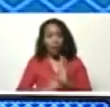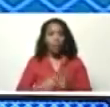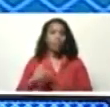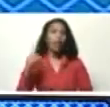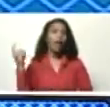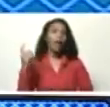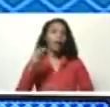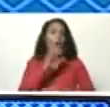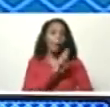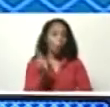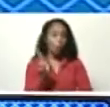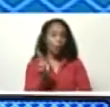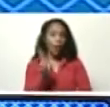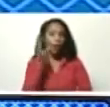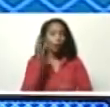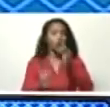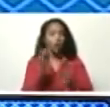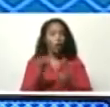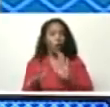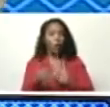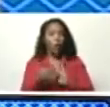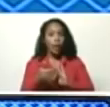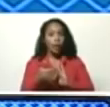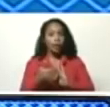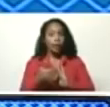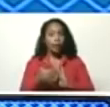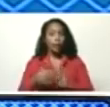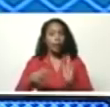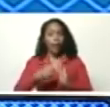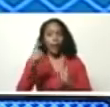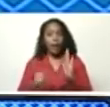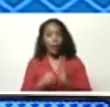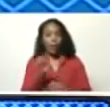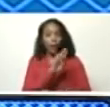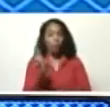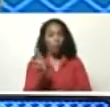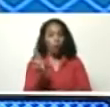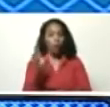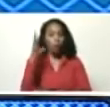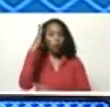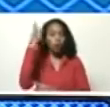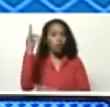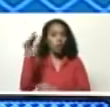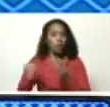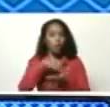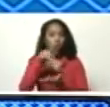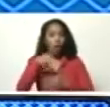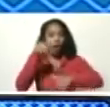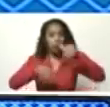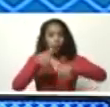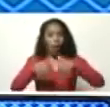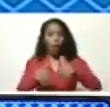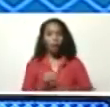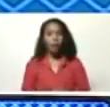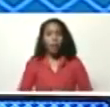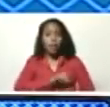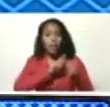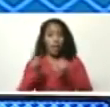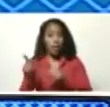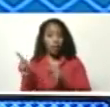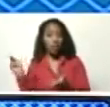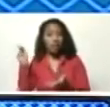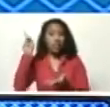la Contraloría General de la República, el Consejo Nacional Electoral. Y fue con la